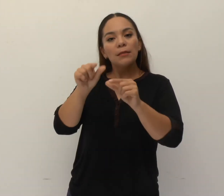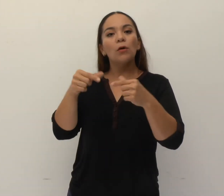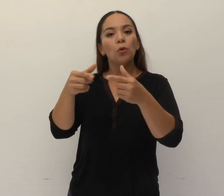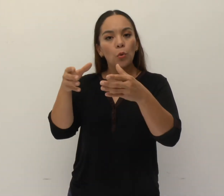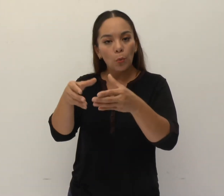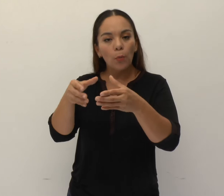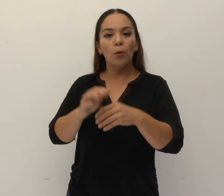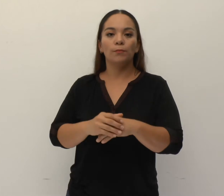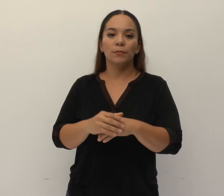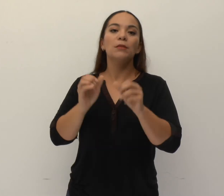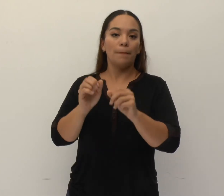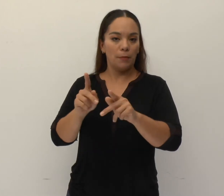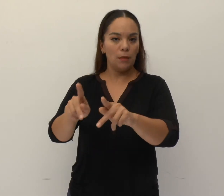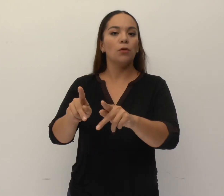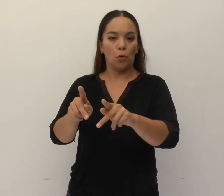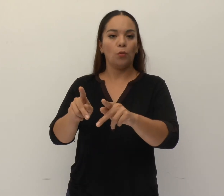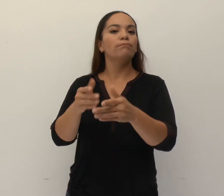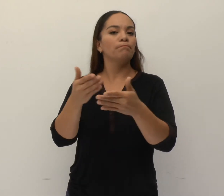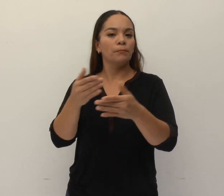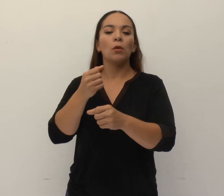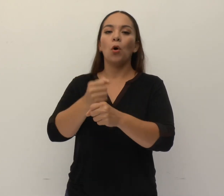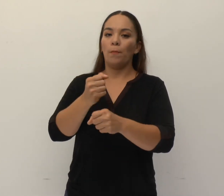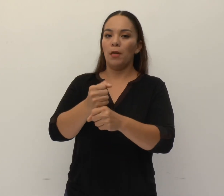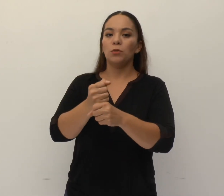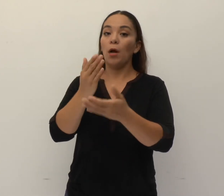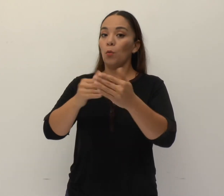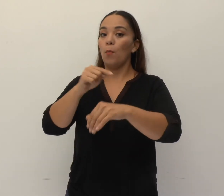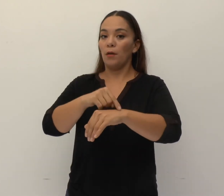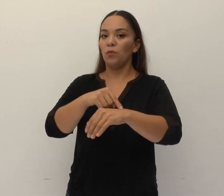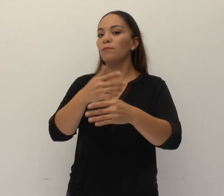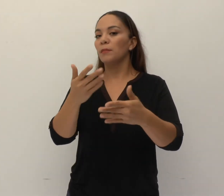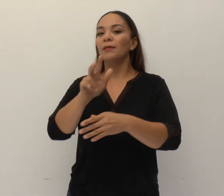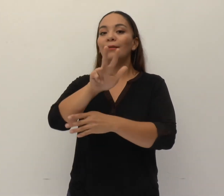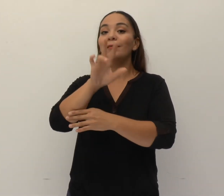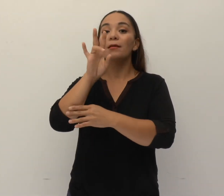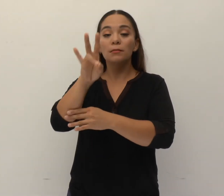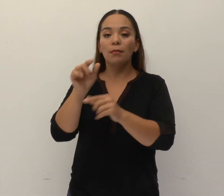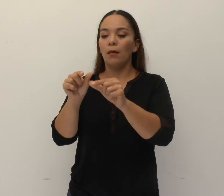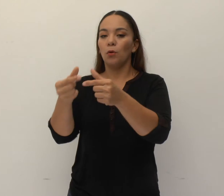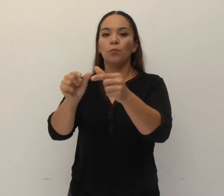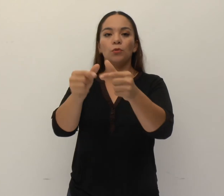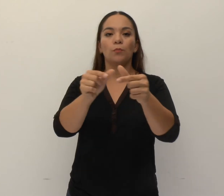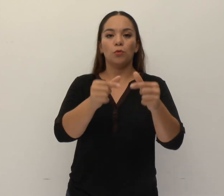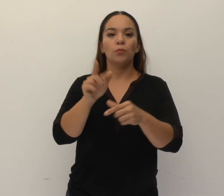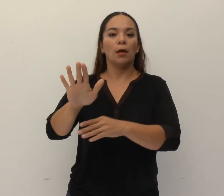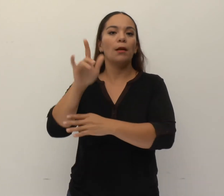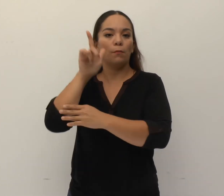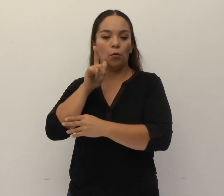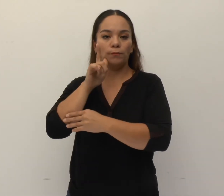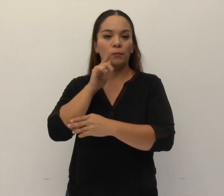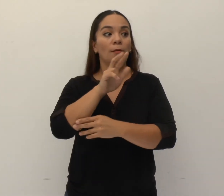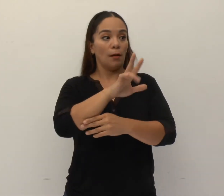fraternidad se permitió la operación en su momento de 37 logias en